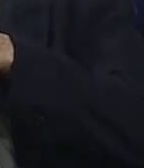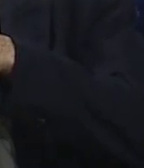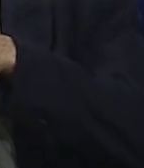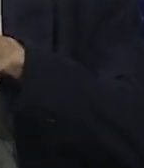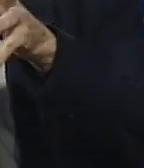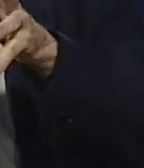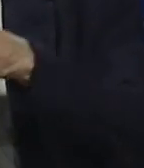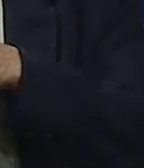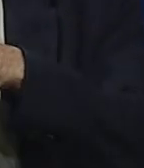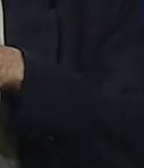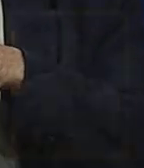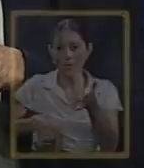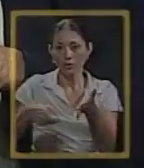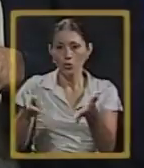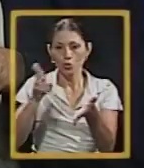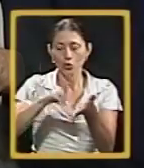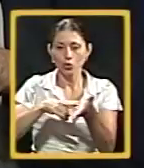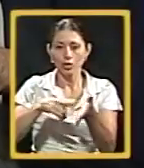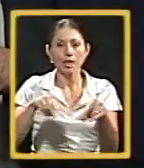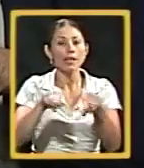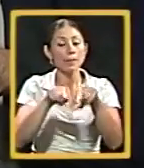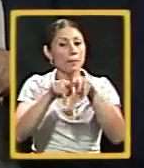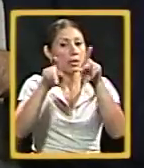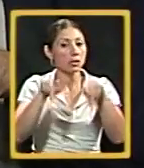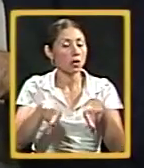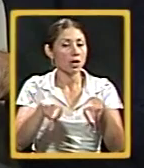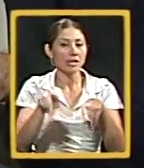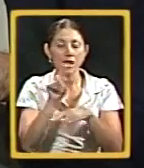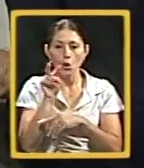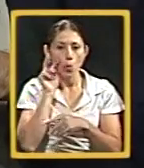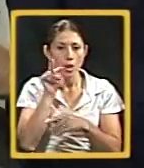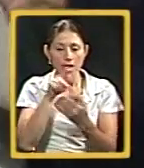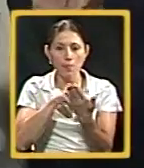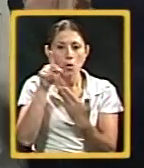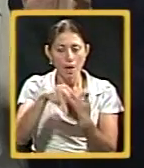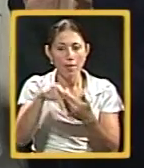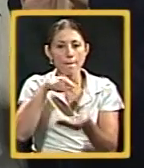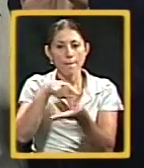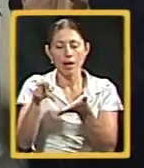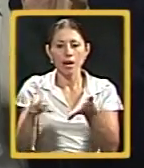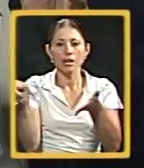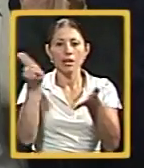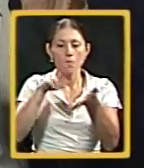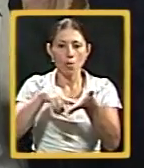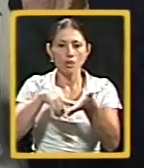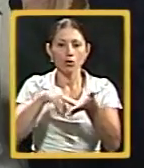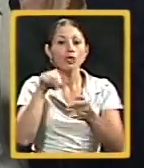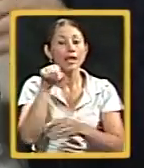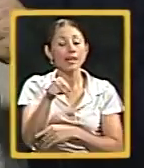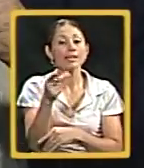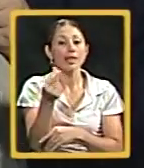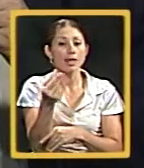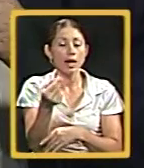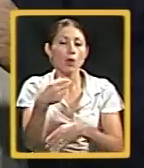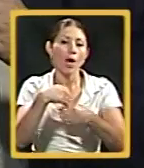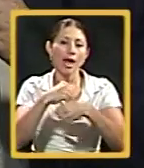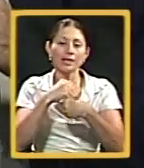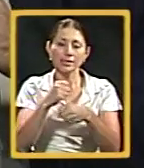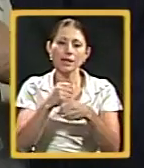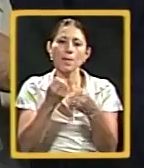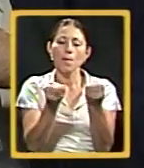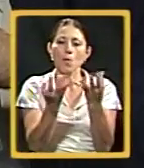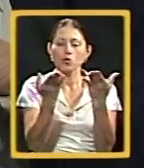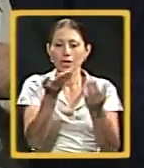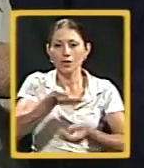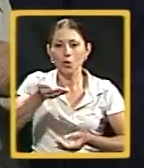pagan y los que no nos están escuchando también pagan, hace tantas cosas como este programa.